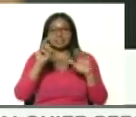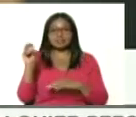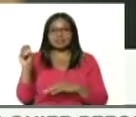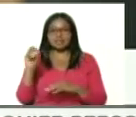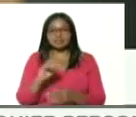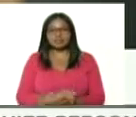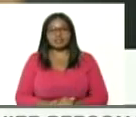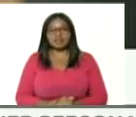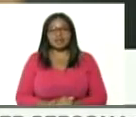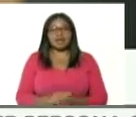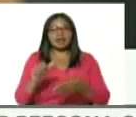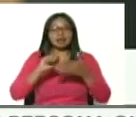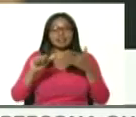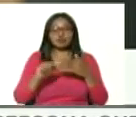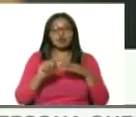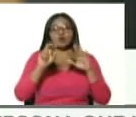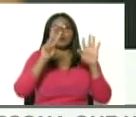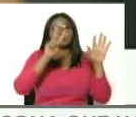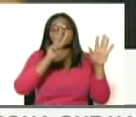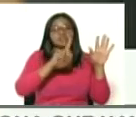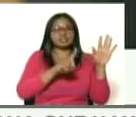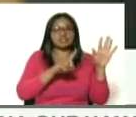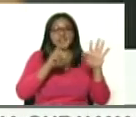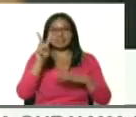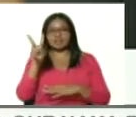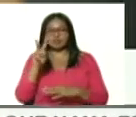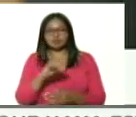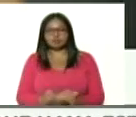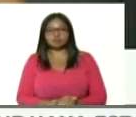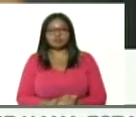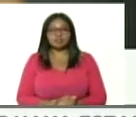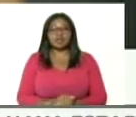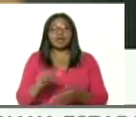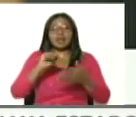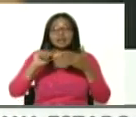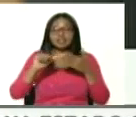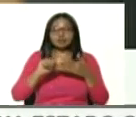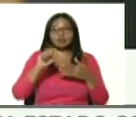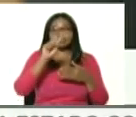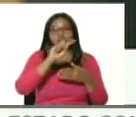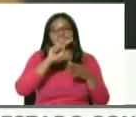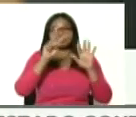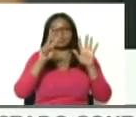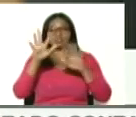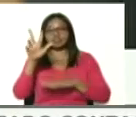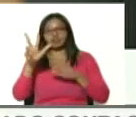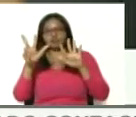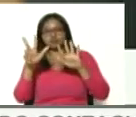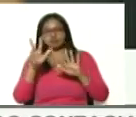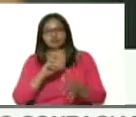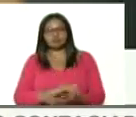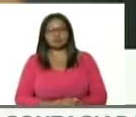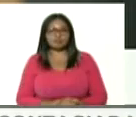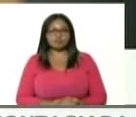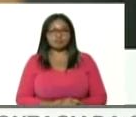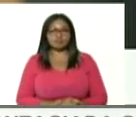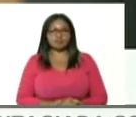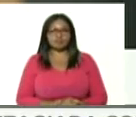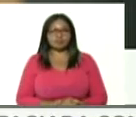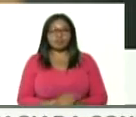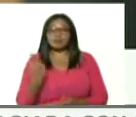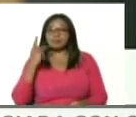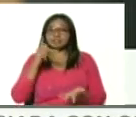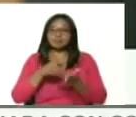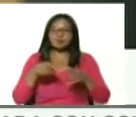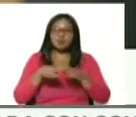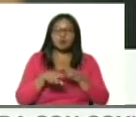artículo 62, está el artículo 178. Son los artículos que definen la